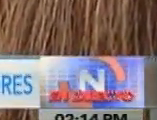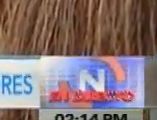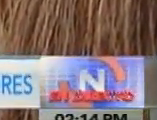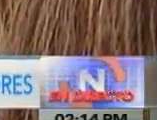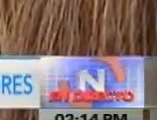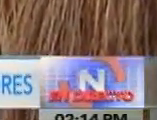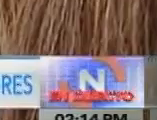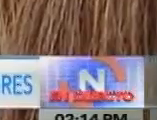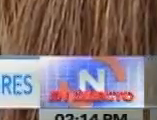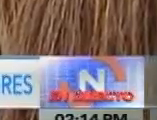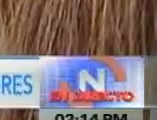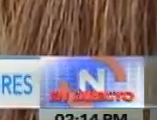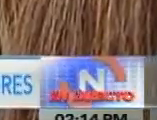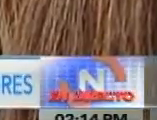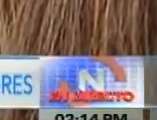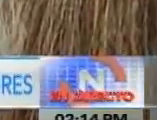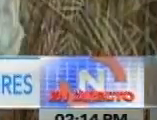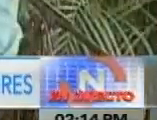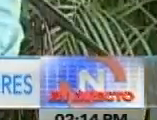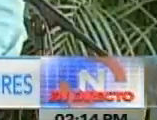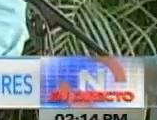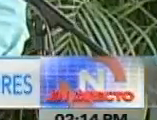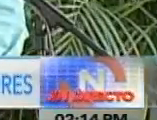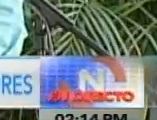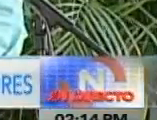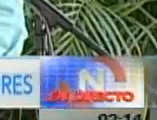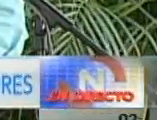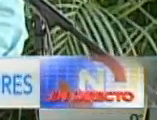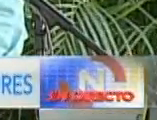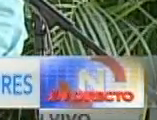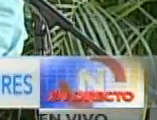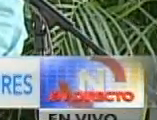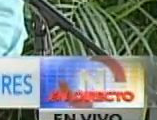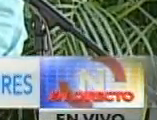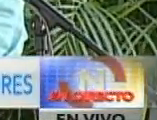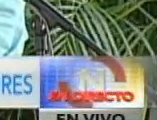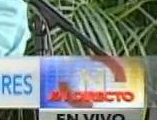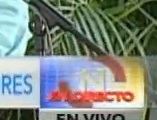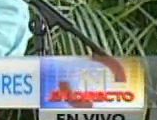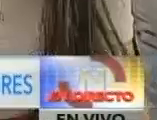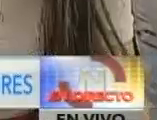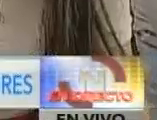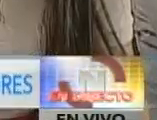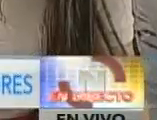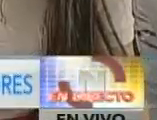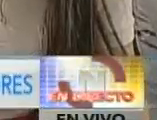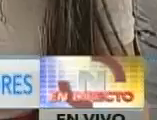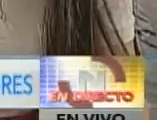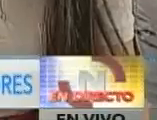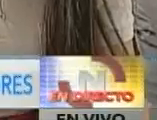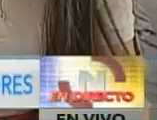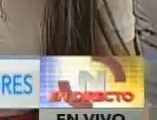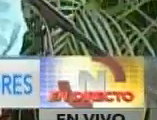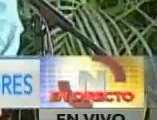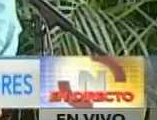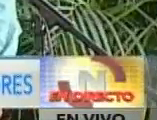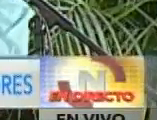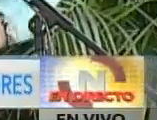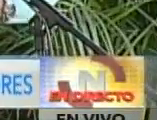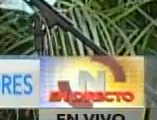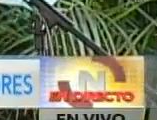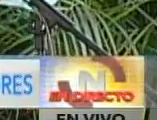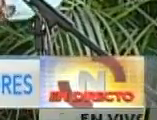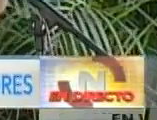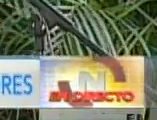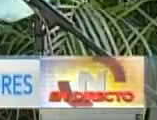todo ese plan, Elías, es muy importante retomarlo con fuerza. ¿No? Ha sido muy exitoso invertir en la calidad educativa